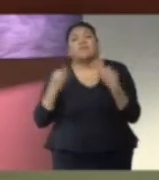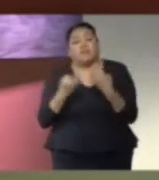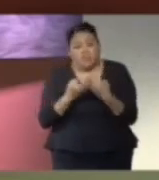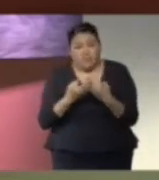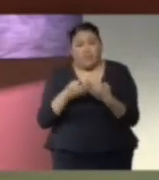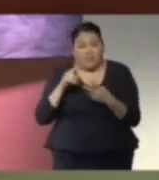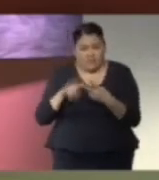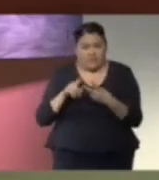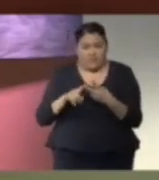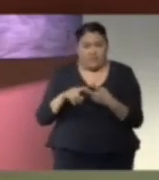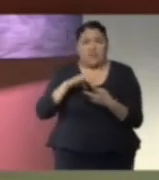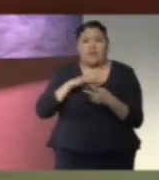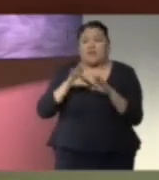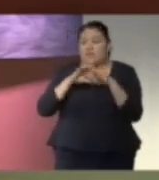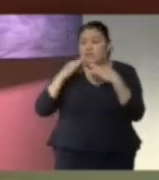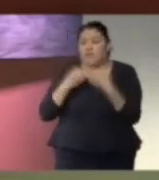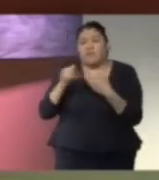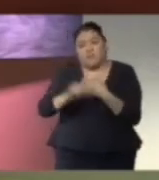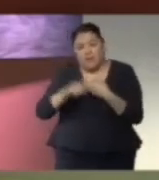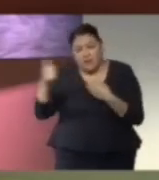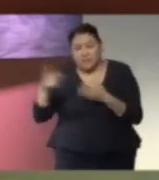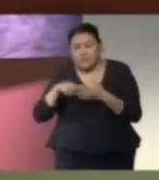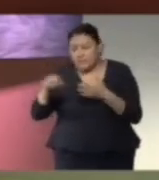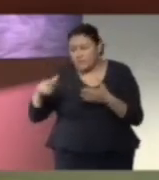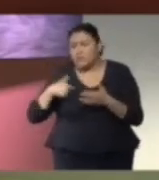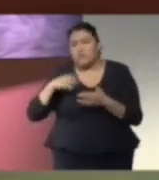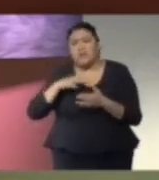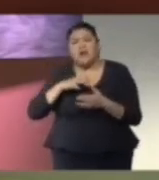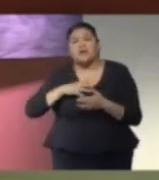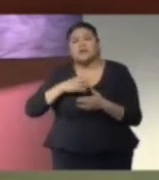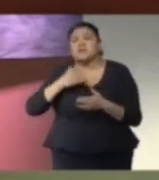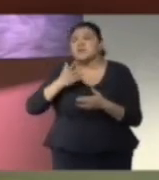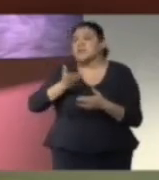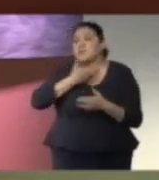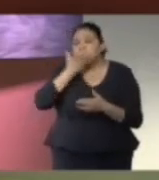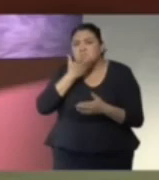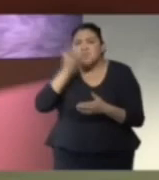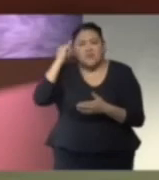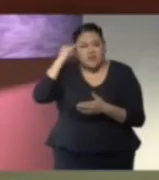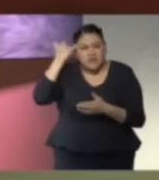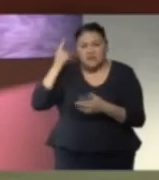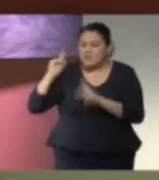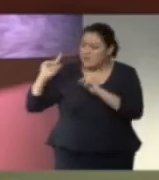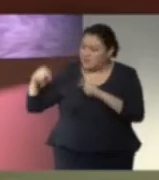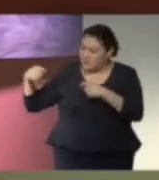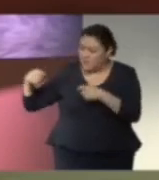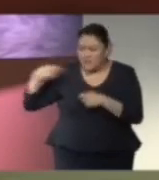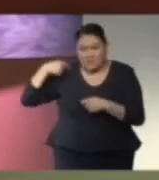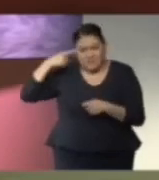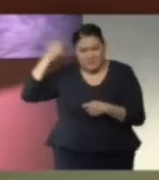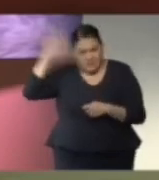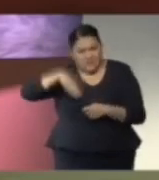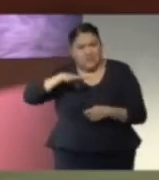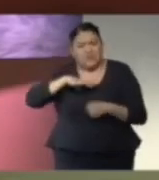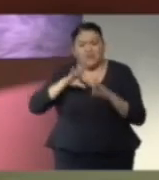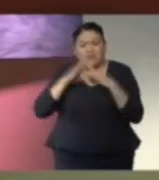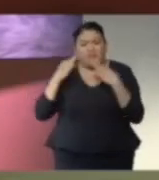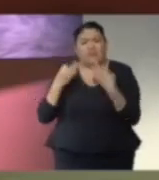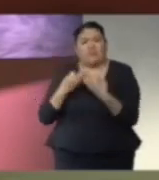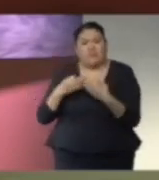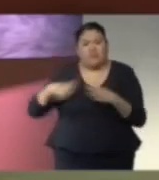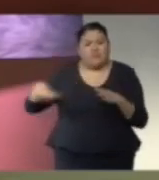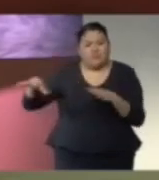otros saberes, incluso los populares, los ancestrales, que hacen parte también de la construcción de alternativas en esta